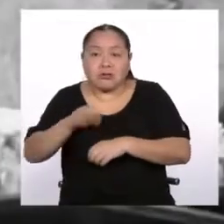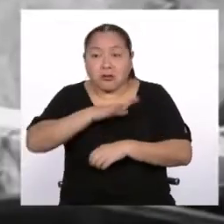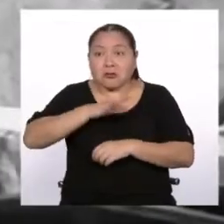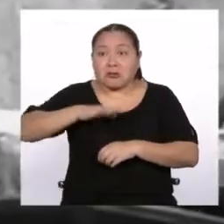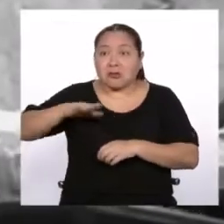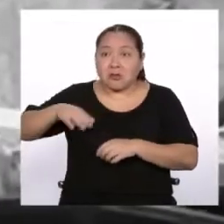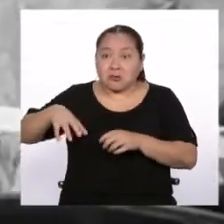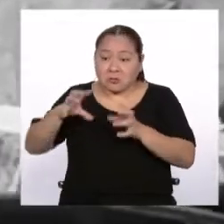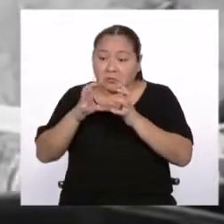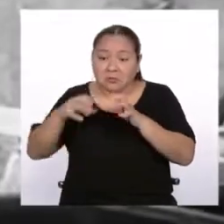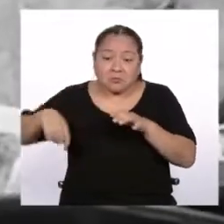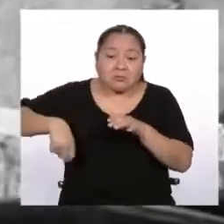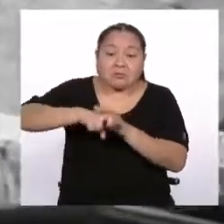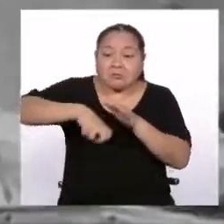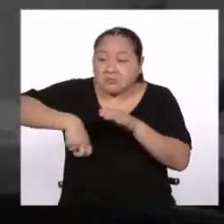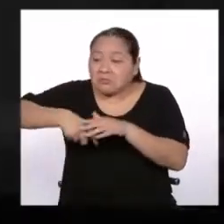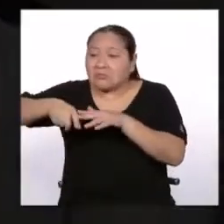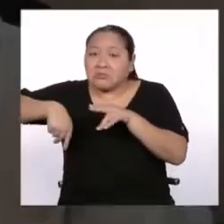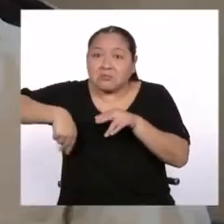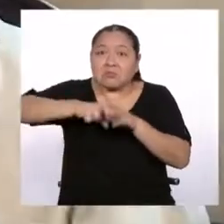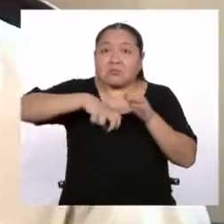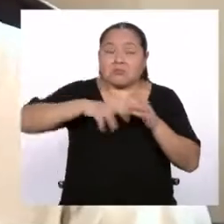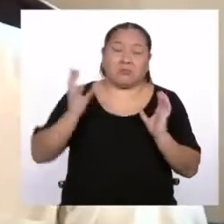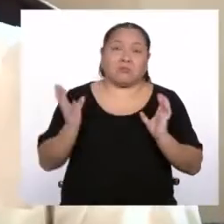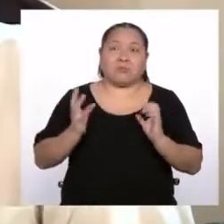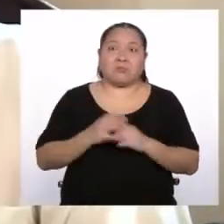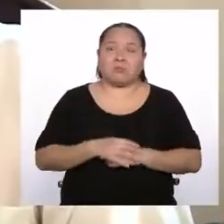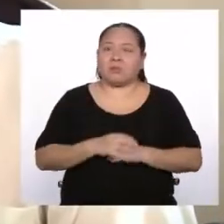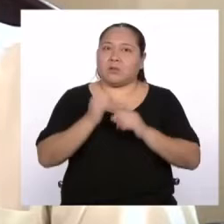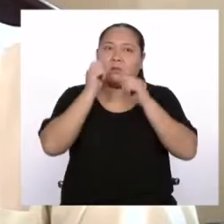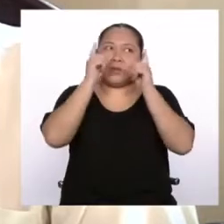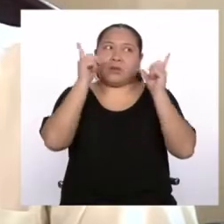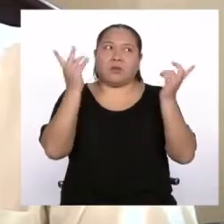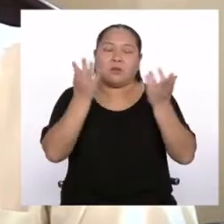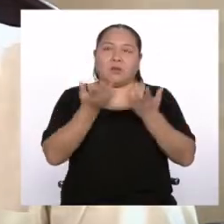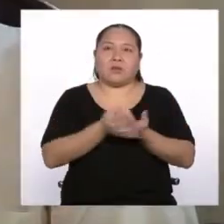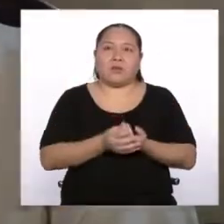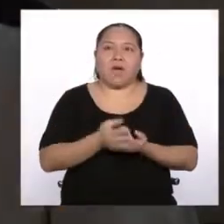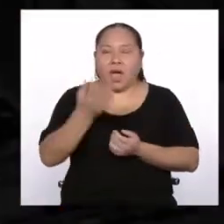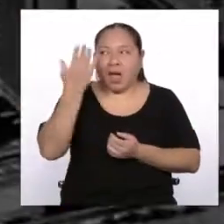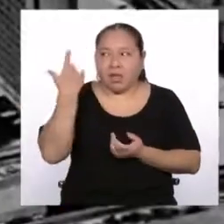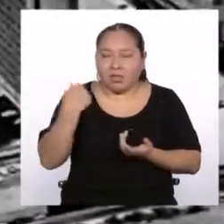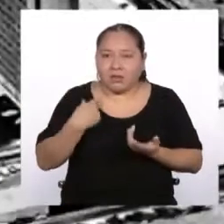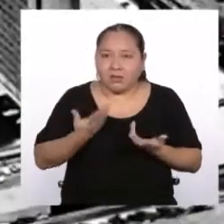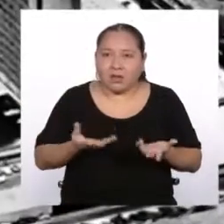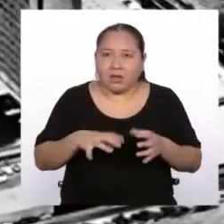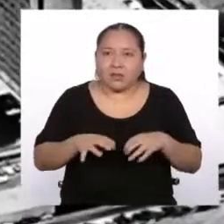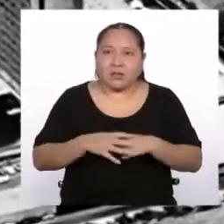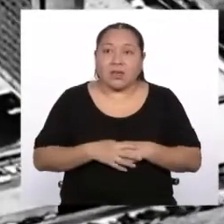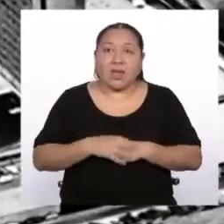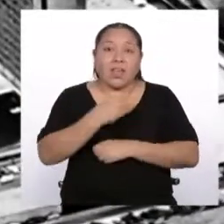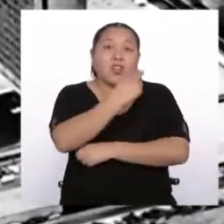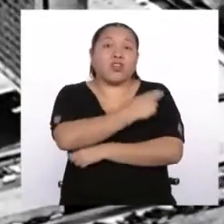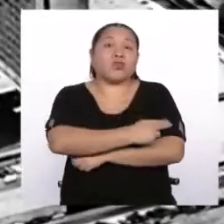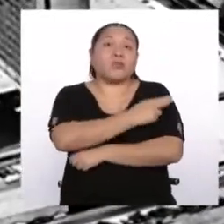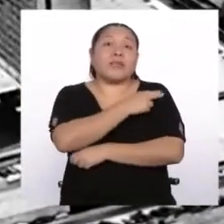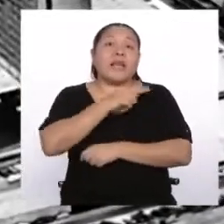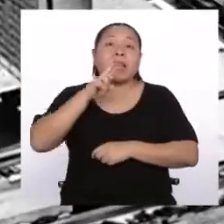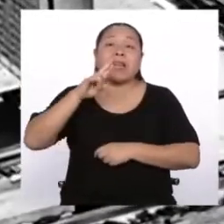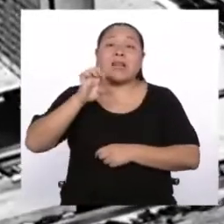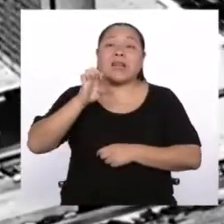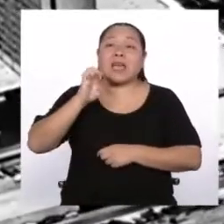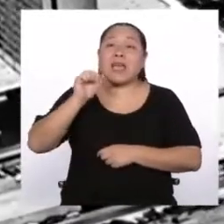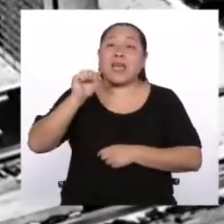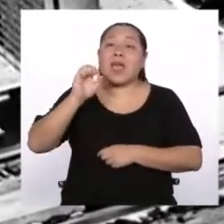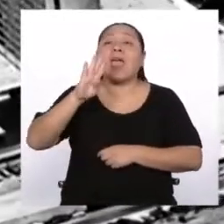a patear escaleras, una cosa increíble que hacíamos en ese tiempo. El Hospital Rebagliati